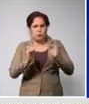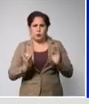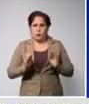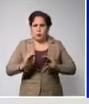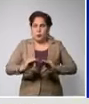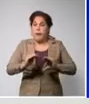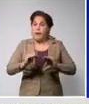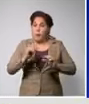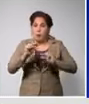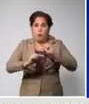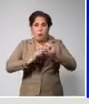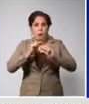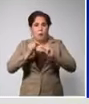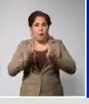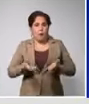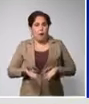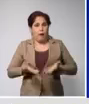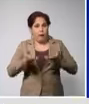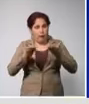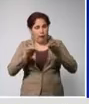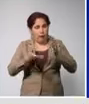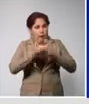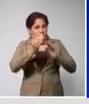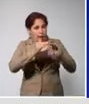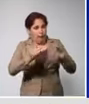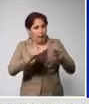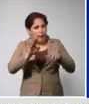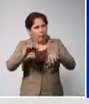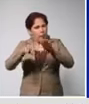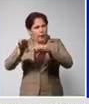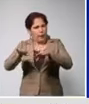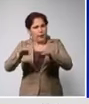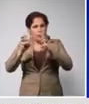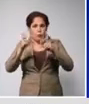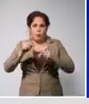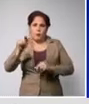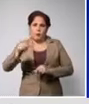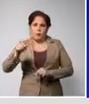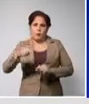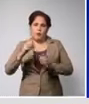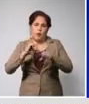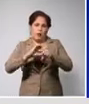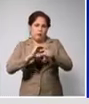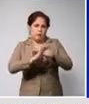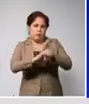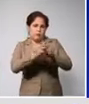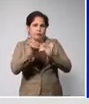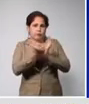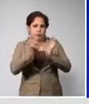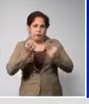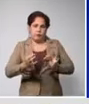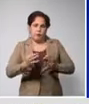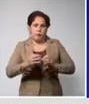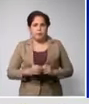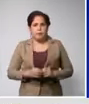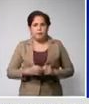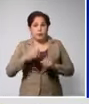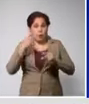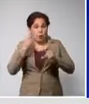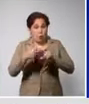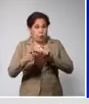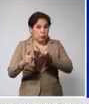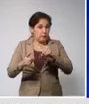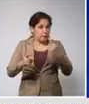vayan dando altas en correspondencia con el número de casos. A la derecha, la estimación de los